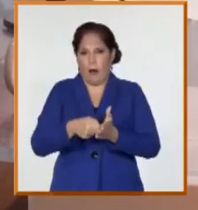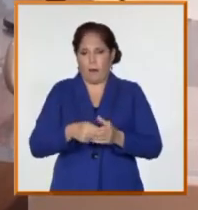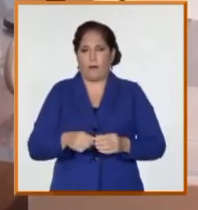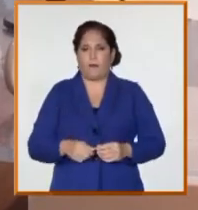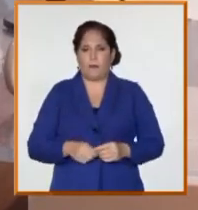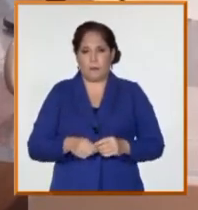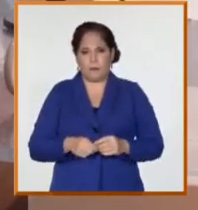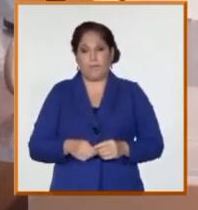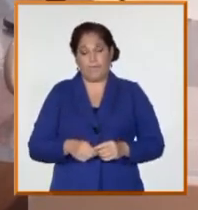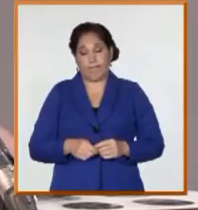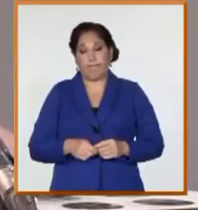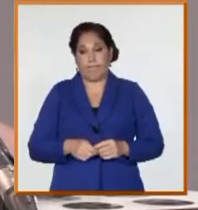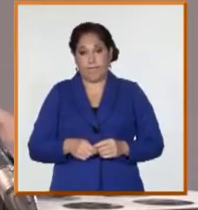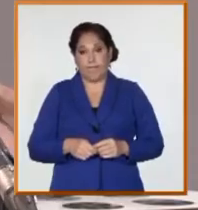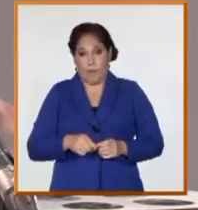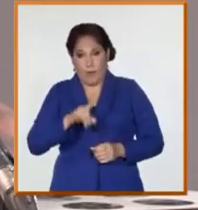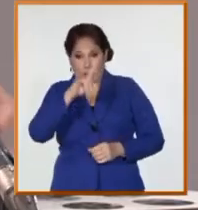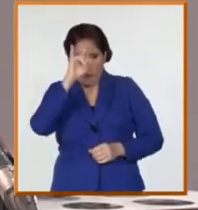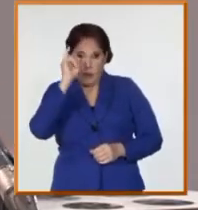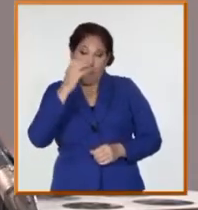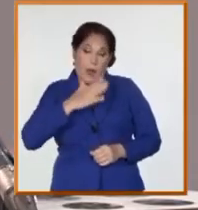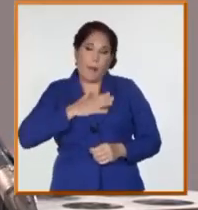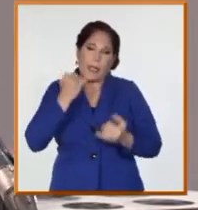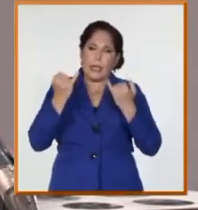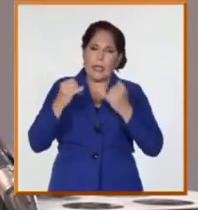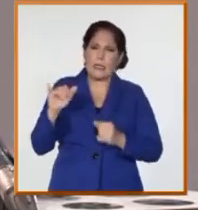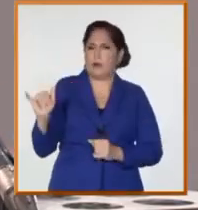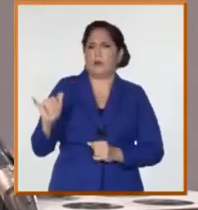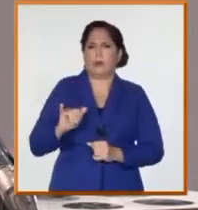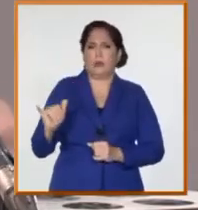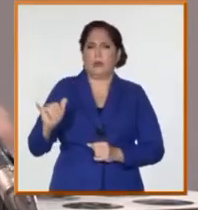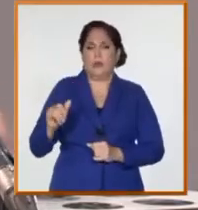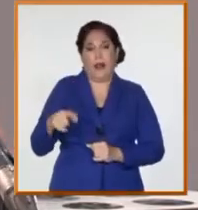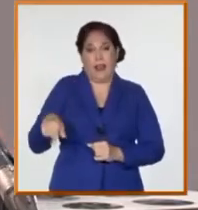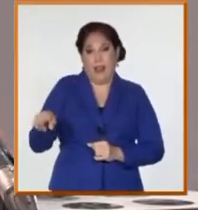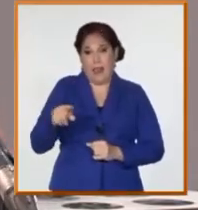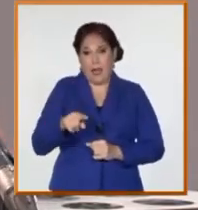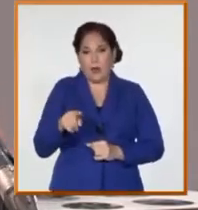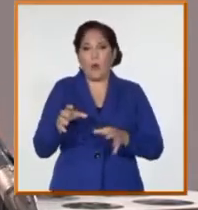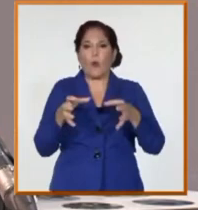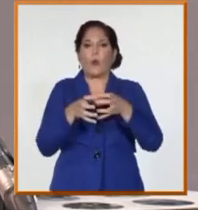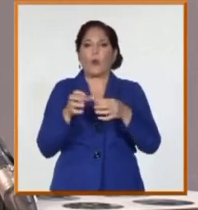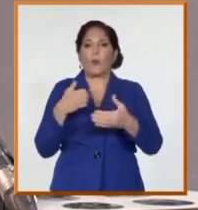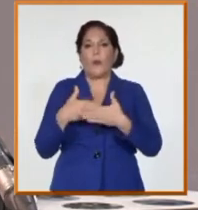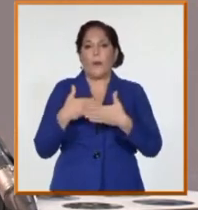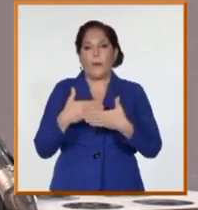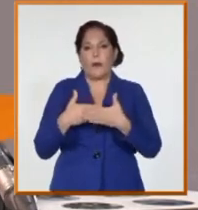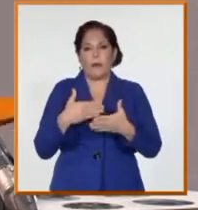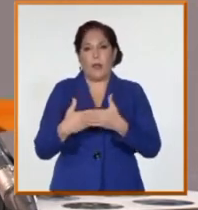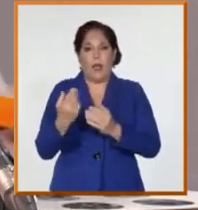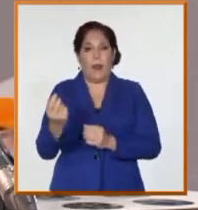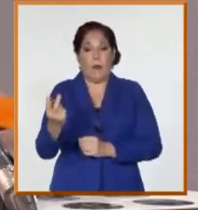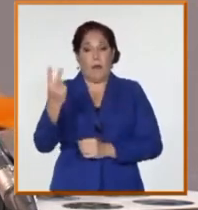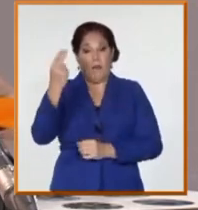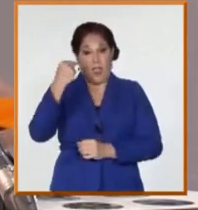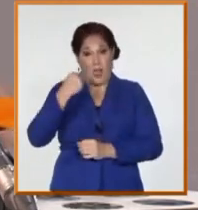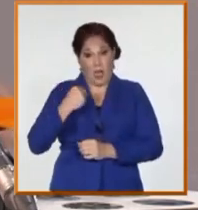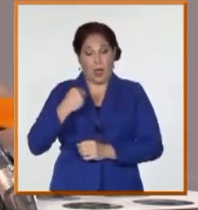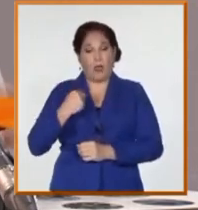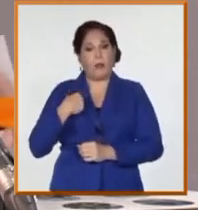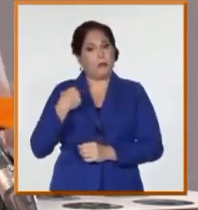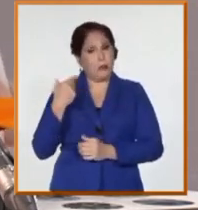proceso Sí realmente es interesante ellos se acercan al grupo empresarial para